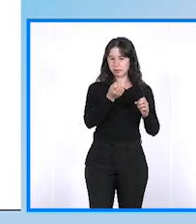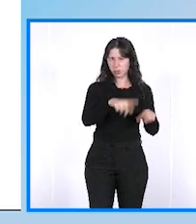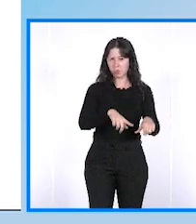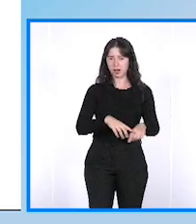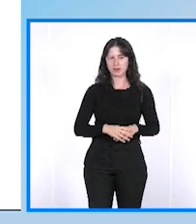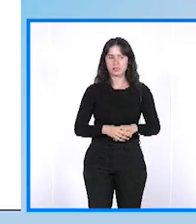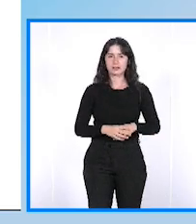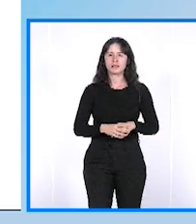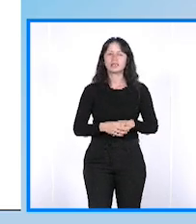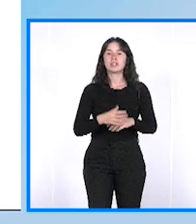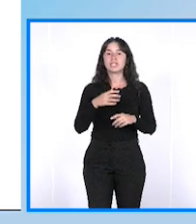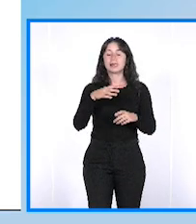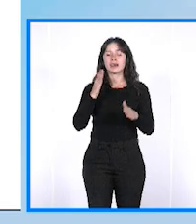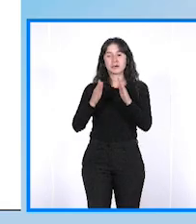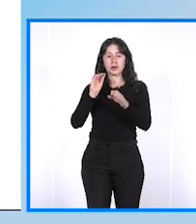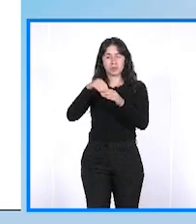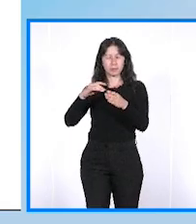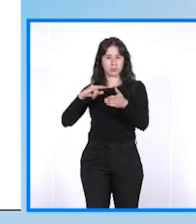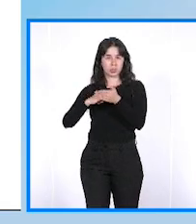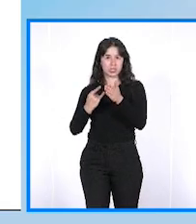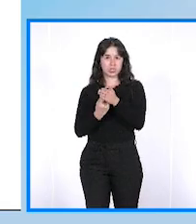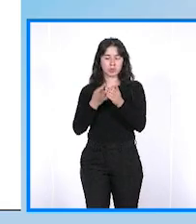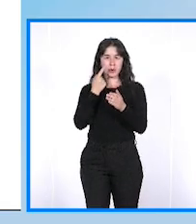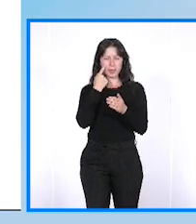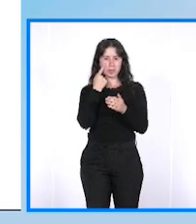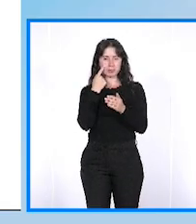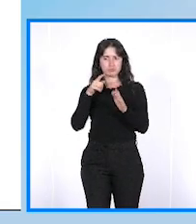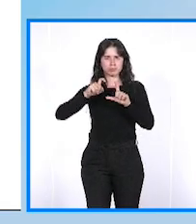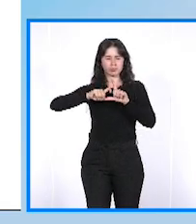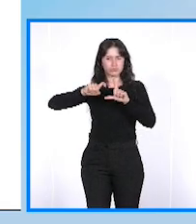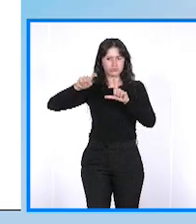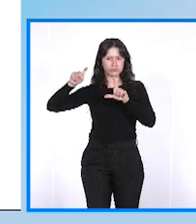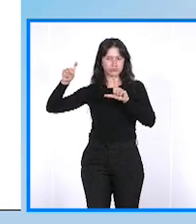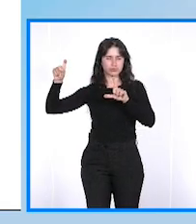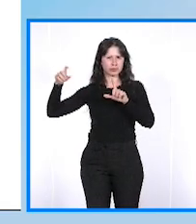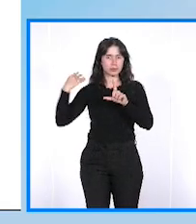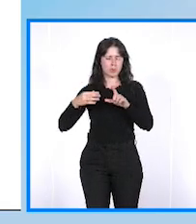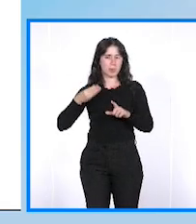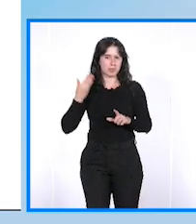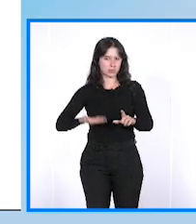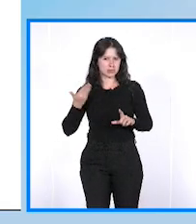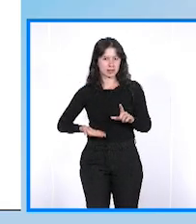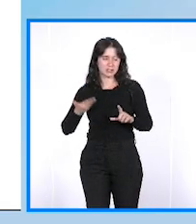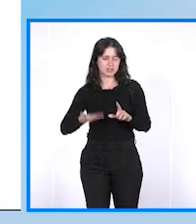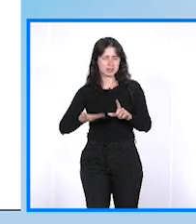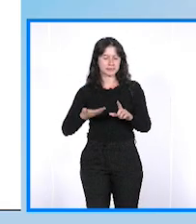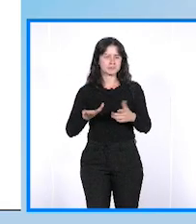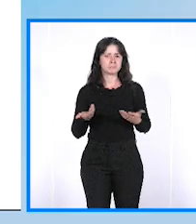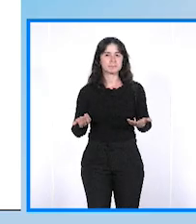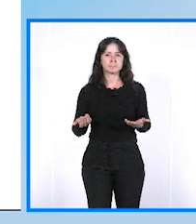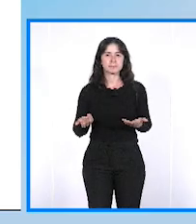transitado a viviendas del proyecto hemos visto un incremento muy significativo muy grande con un tamaño del efecto es decir con